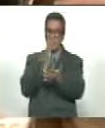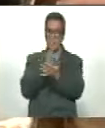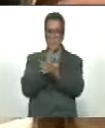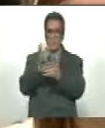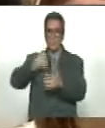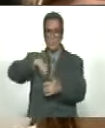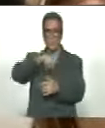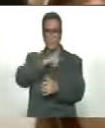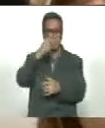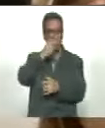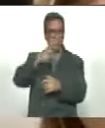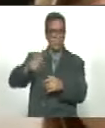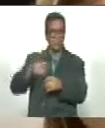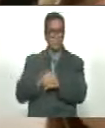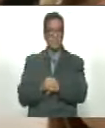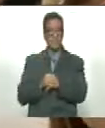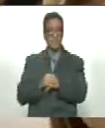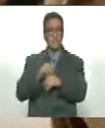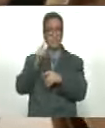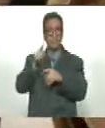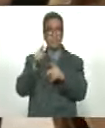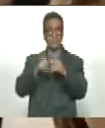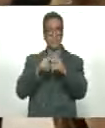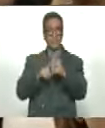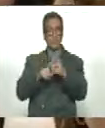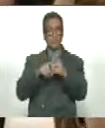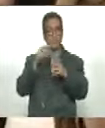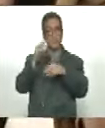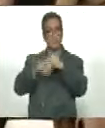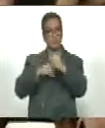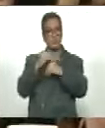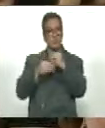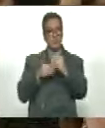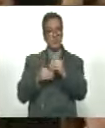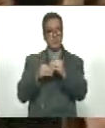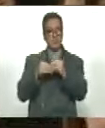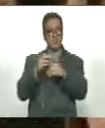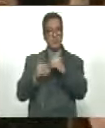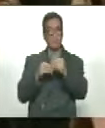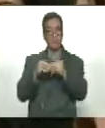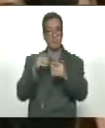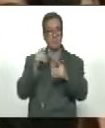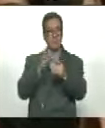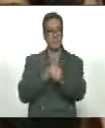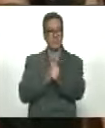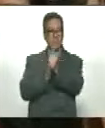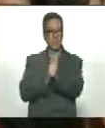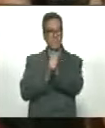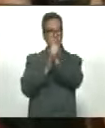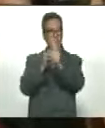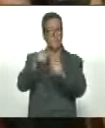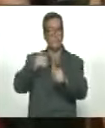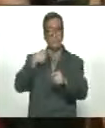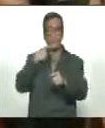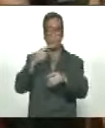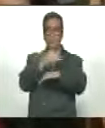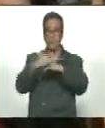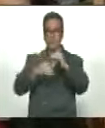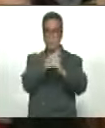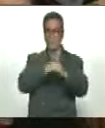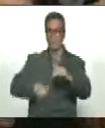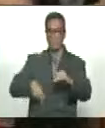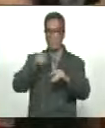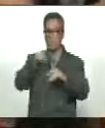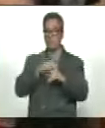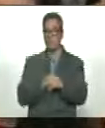cotidianidad de nuestro pueblo, impactada en lo que ha sido direccionado, y lo decía nuestra vicepresidenta,